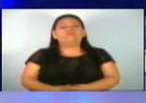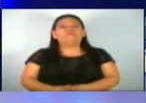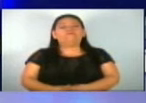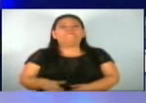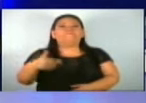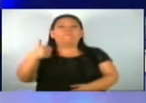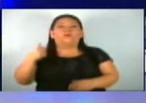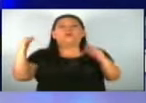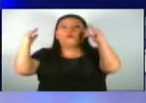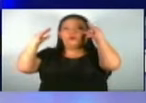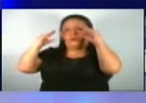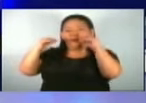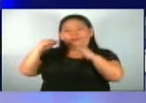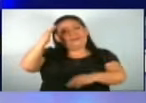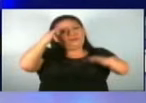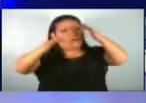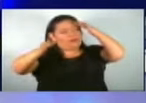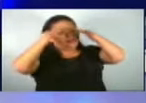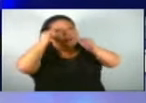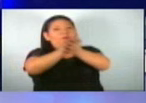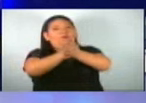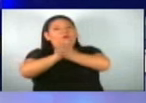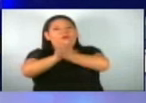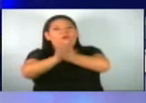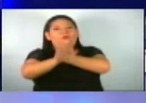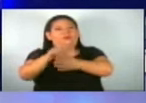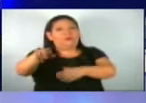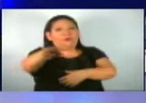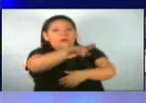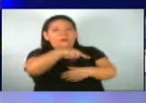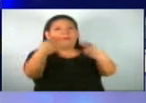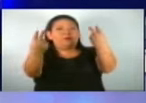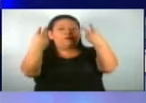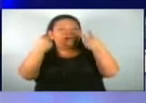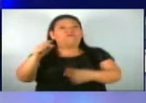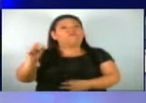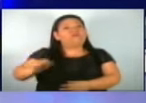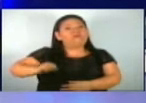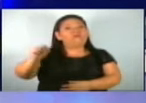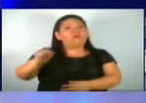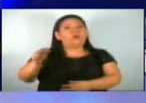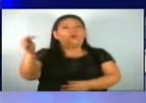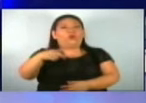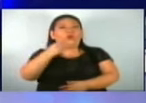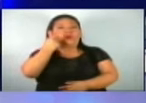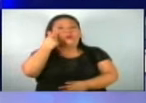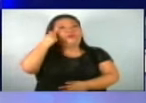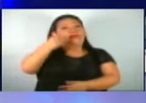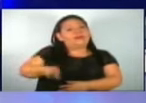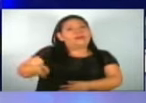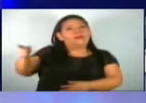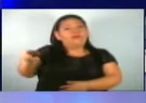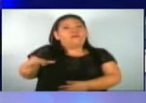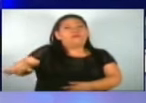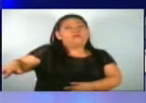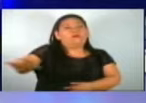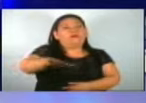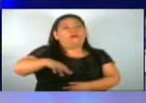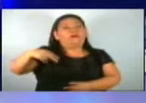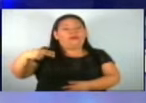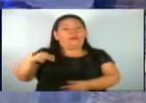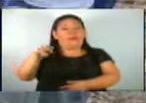Graciela, buenas noches. Qué gusto saludarte y por supuesto a nuestros amigos televidentes. Así es, nos trasladamos hacia la hacienda El Tigre